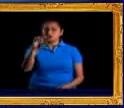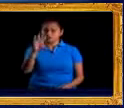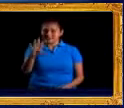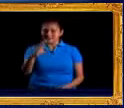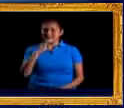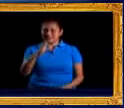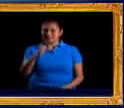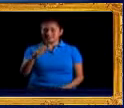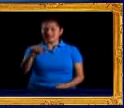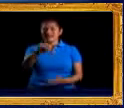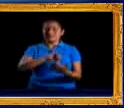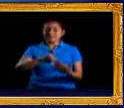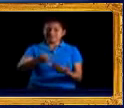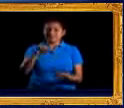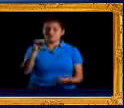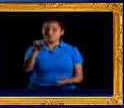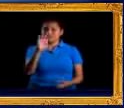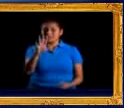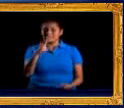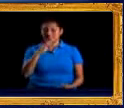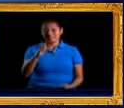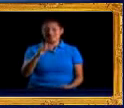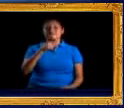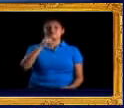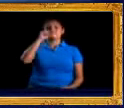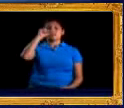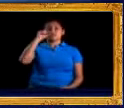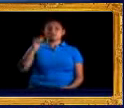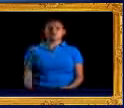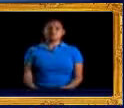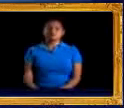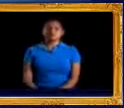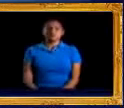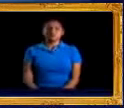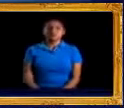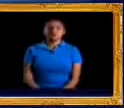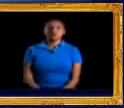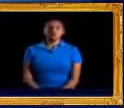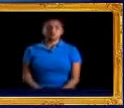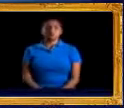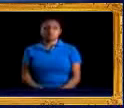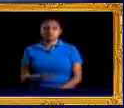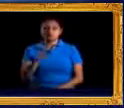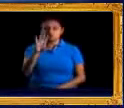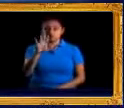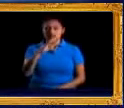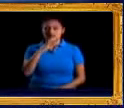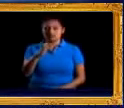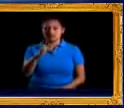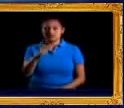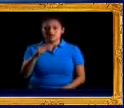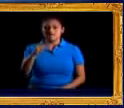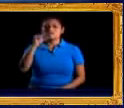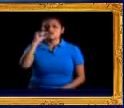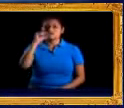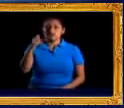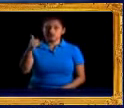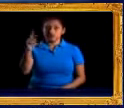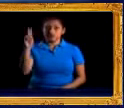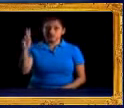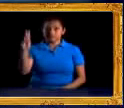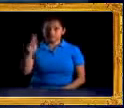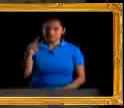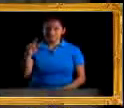es vino. ¿Aló? Y usted es aceite, y usted es vino. Pero no se olvide que